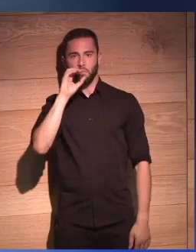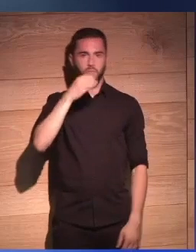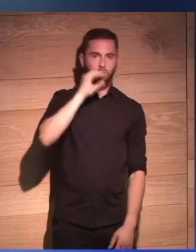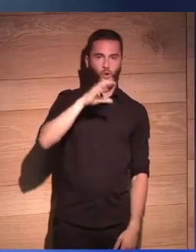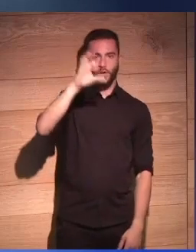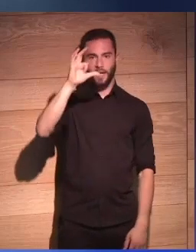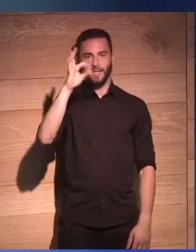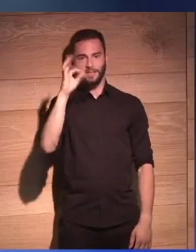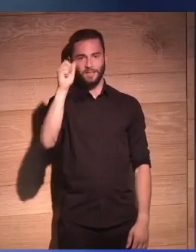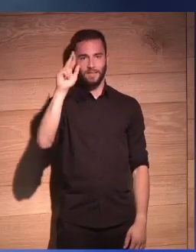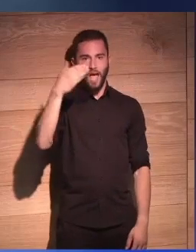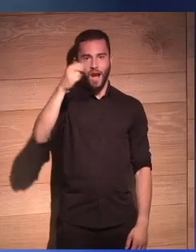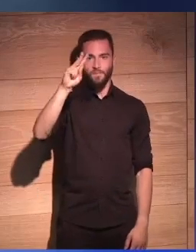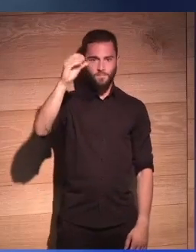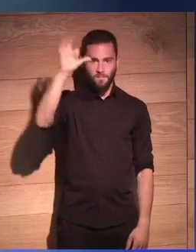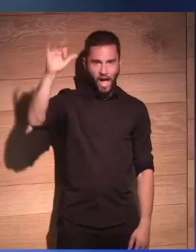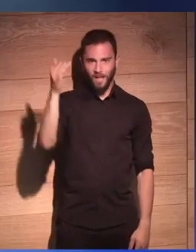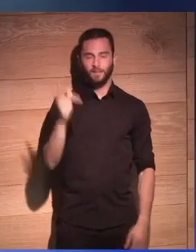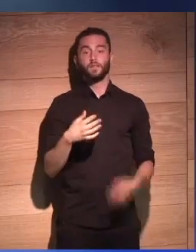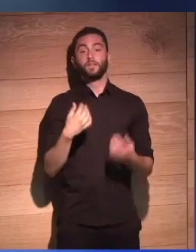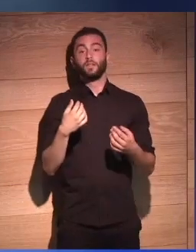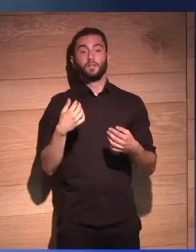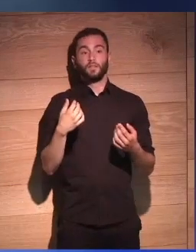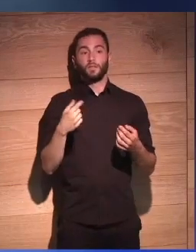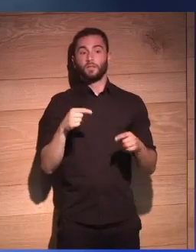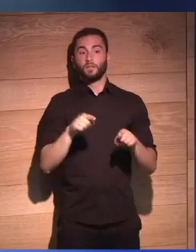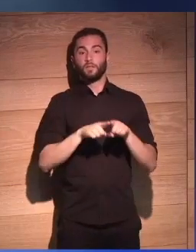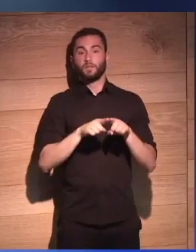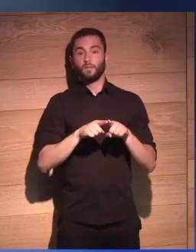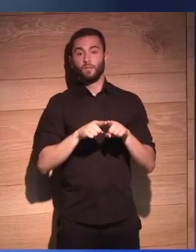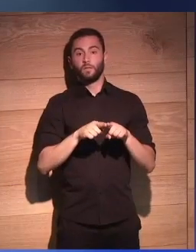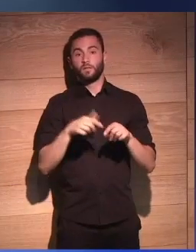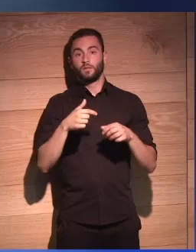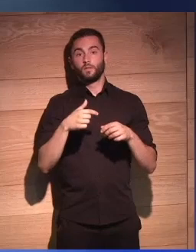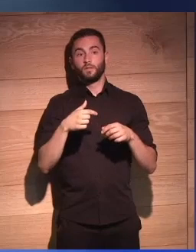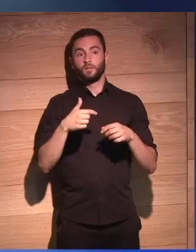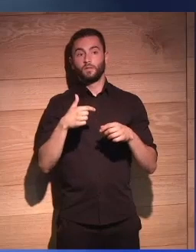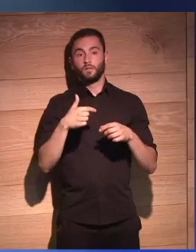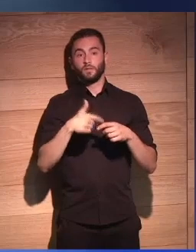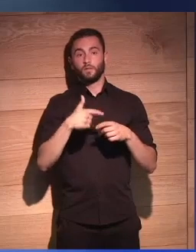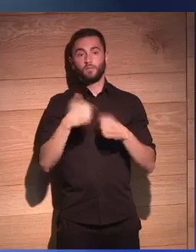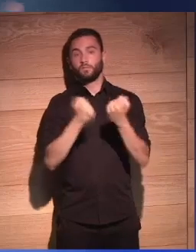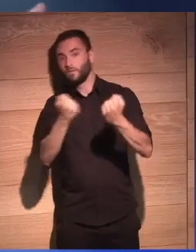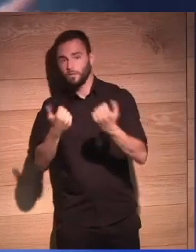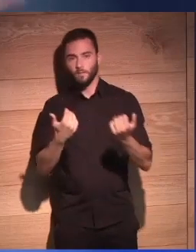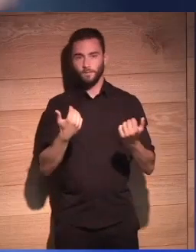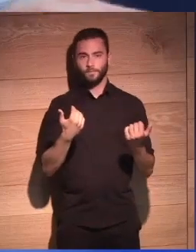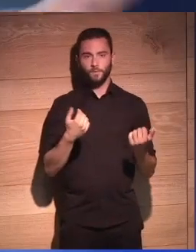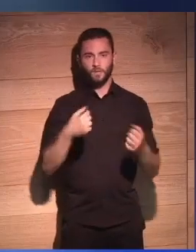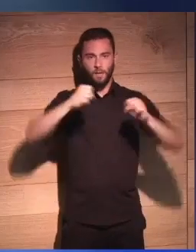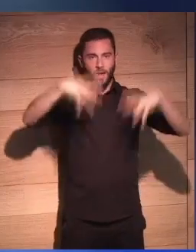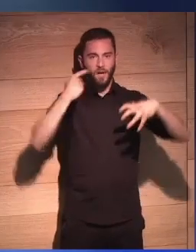Starbucks, como que es algo pasando nafta o gasolina, y han perdido esa magia de ese pequeño momento de que se ve todavía